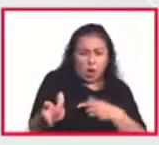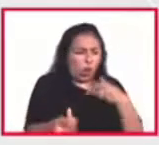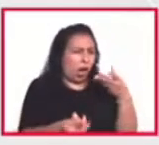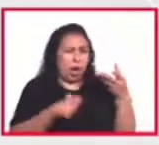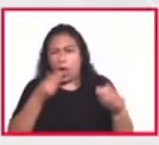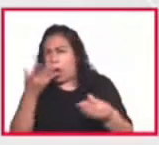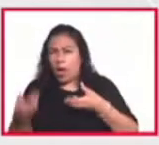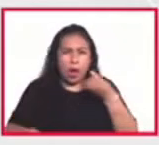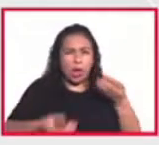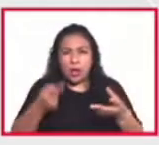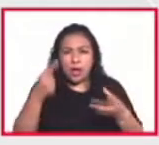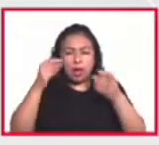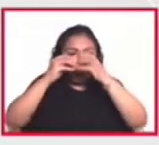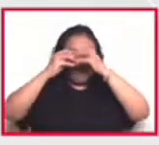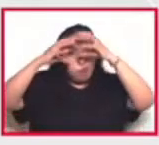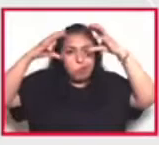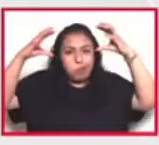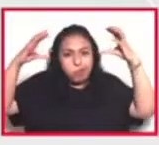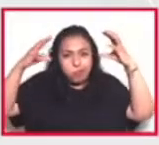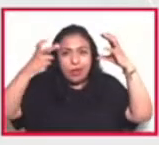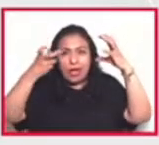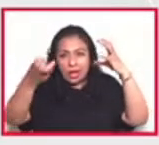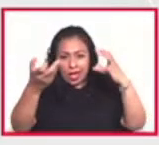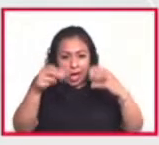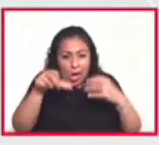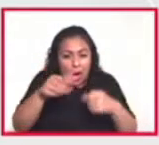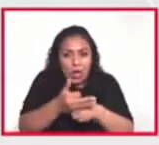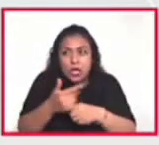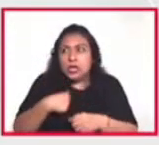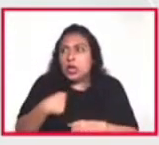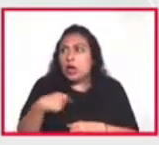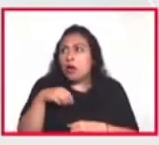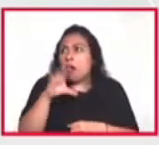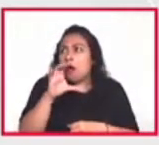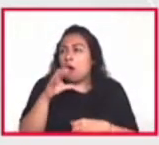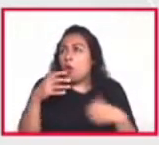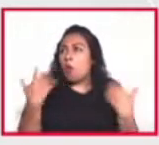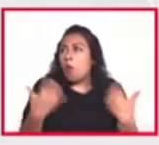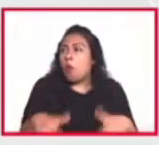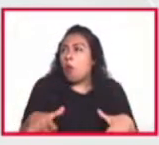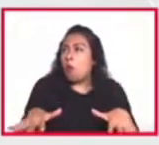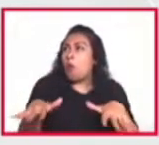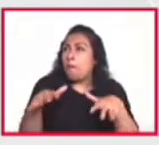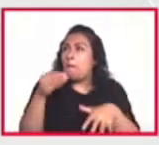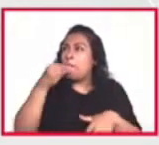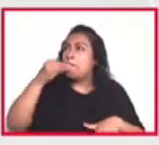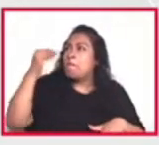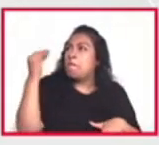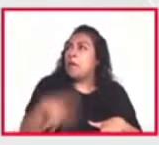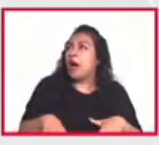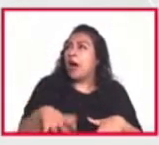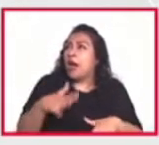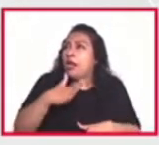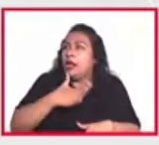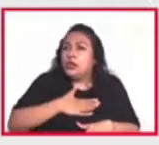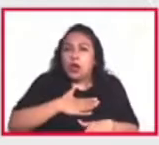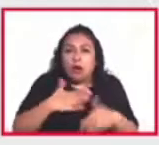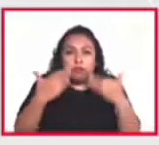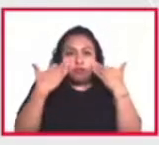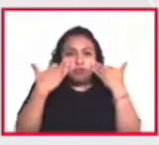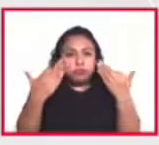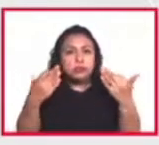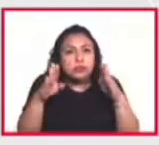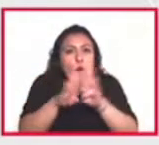estaban visualizando ahí en tiempo real y yo estaba así como, wow, o sea, qué chingón, estoy viendo cómo